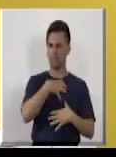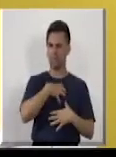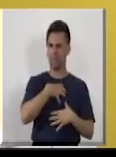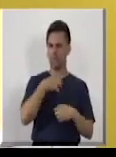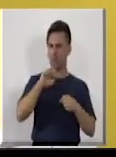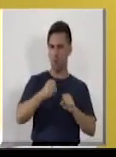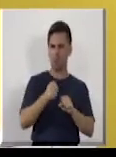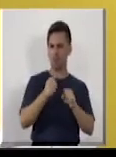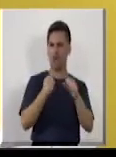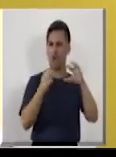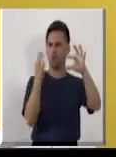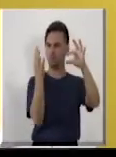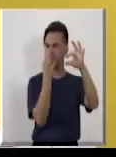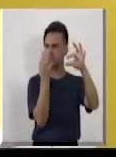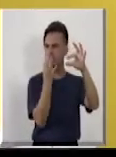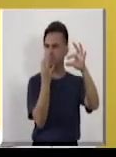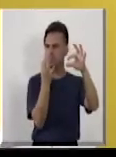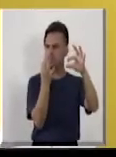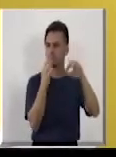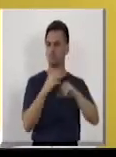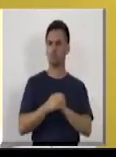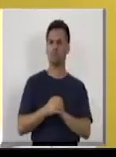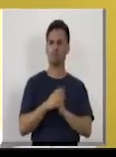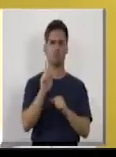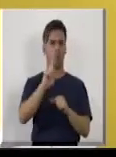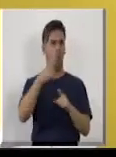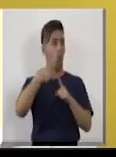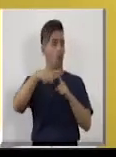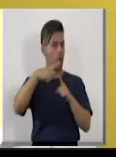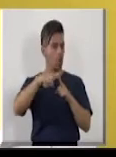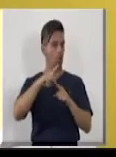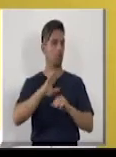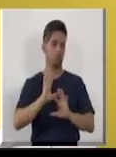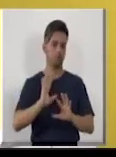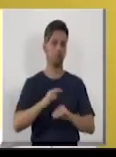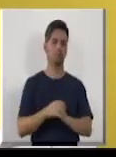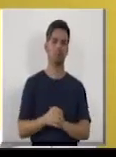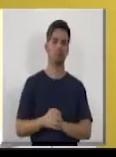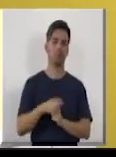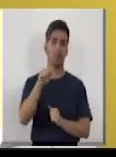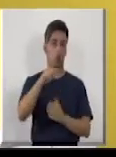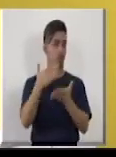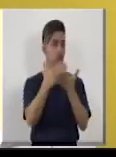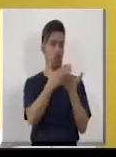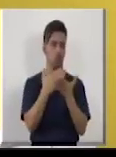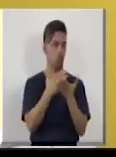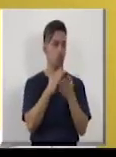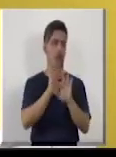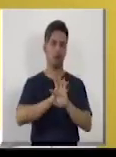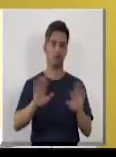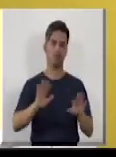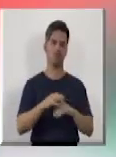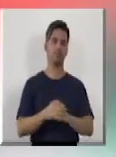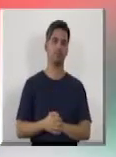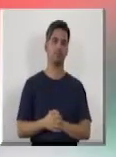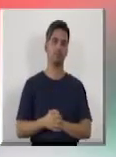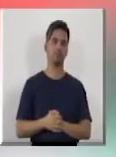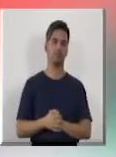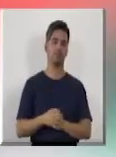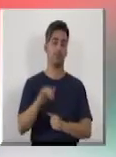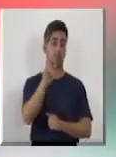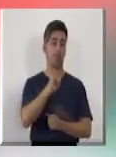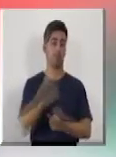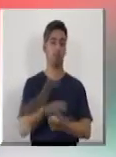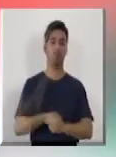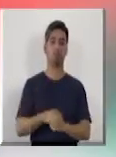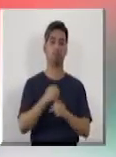pero solamente vamos a estar haciendo referencia a la vía por frotación. Al igual presentamos un globo, lo